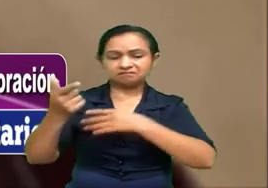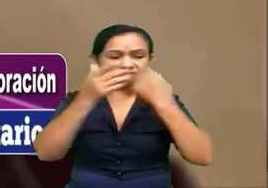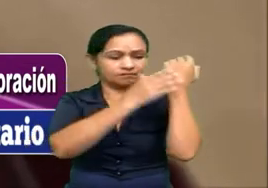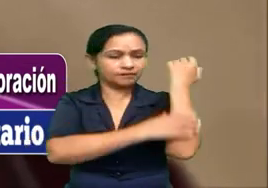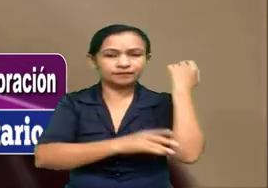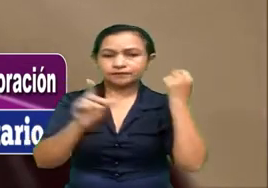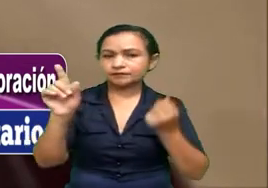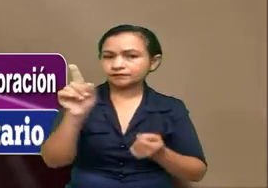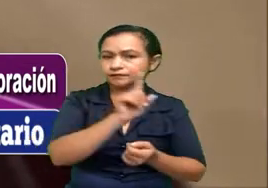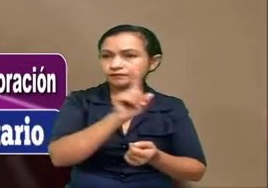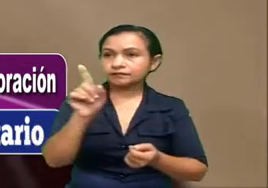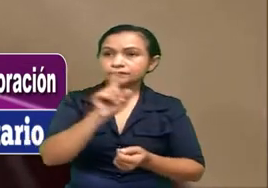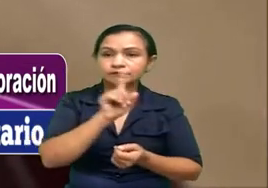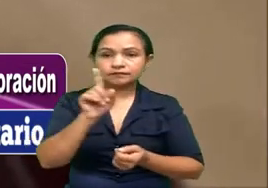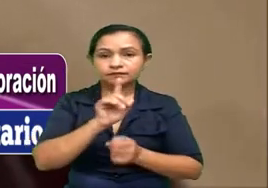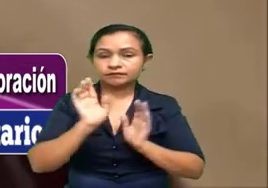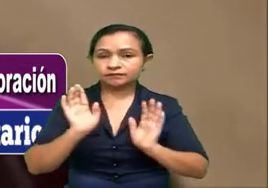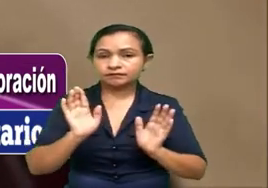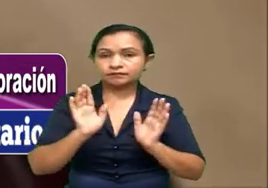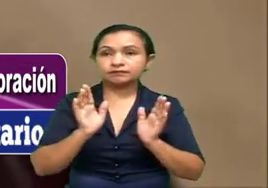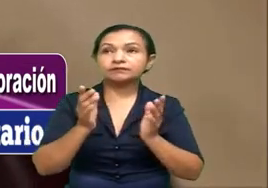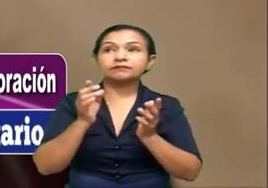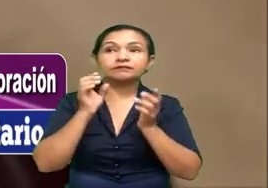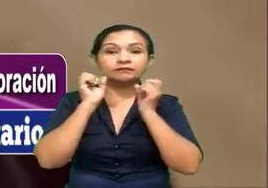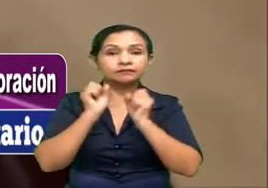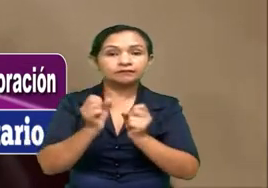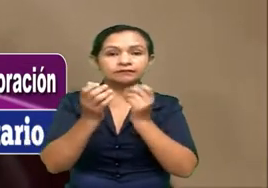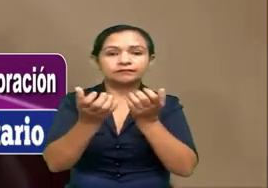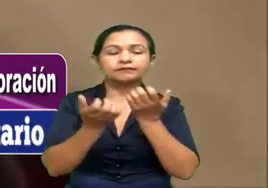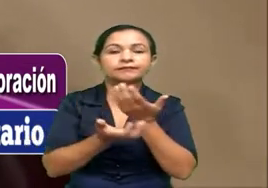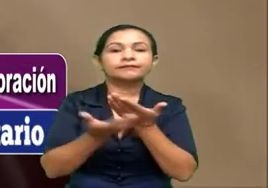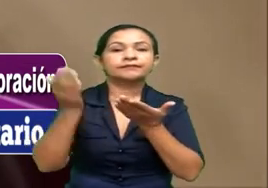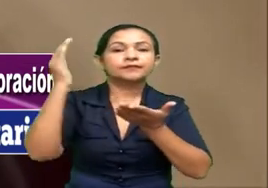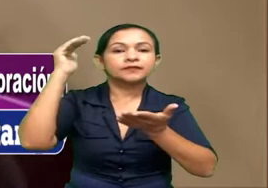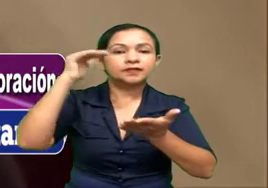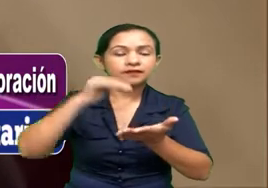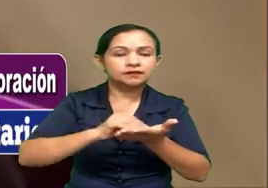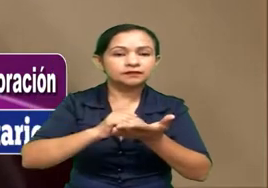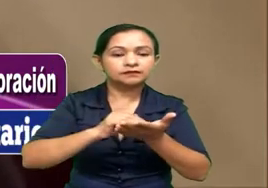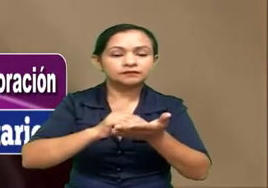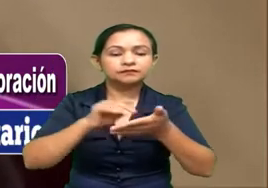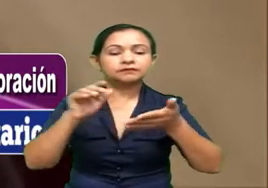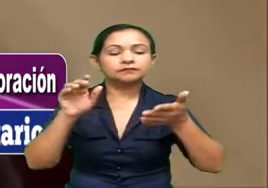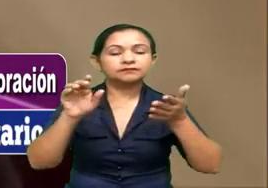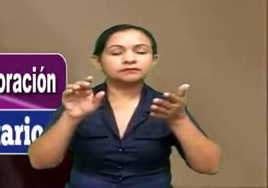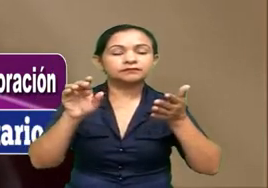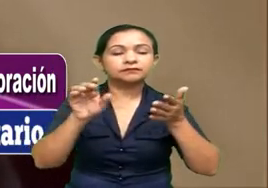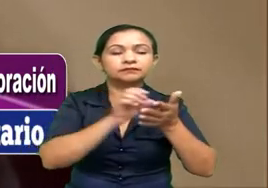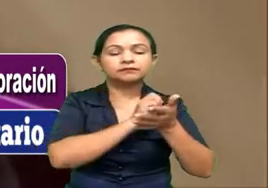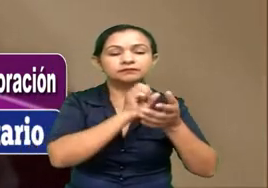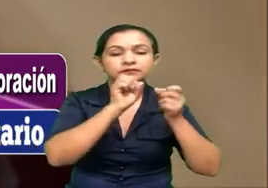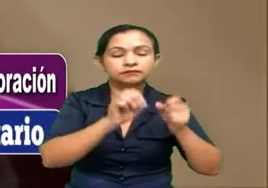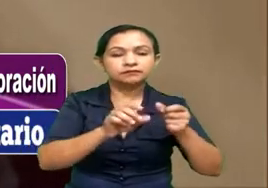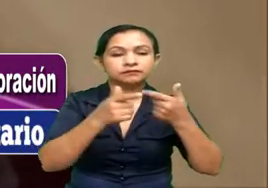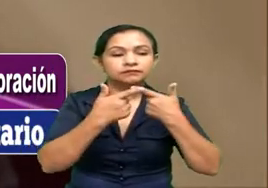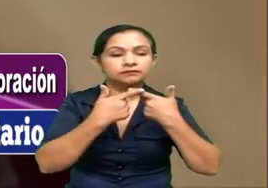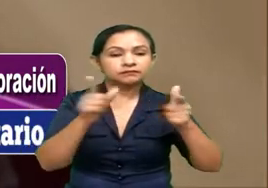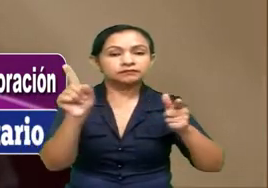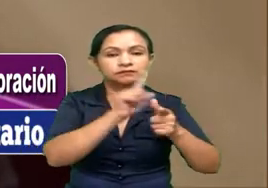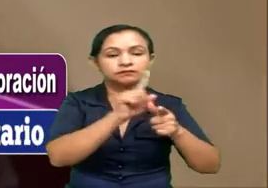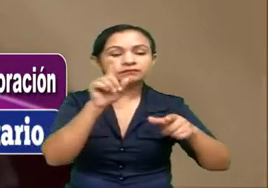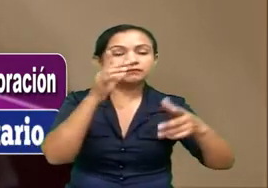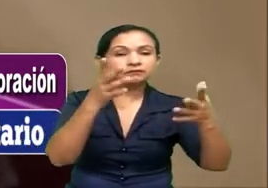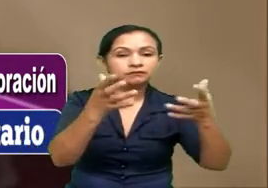sea, Walker quiere revertir eso y volver y quitarle los privilegios y las libertades,